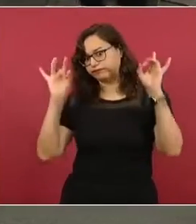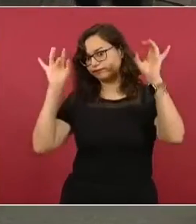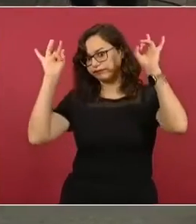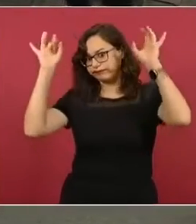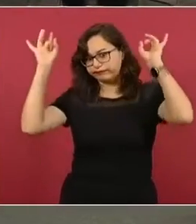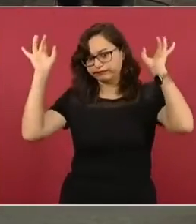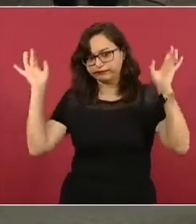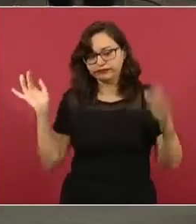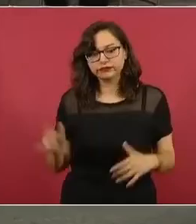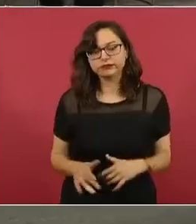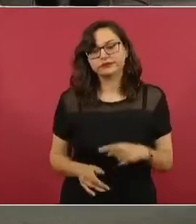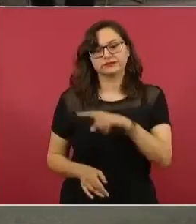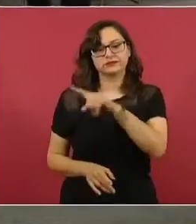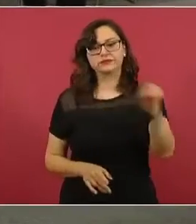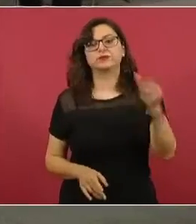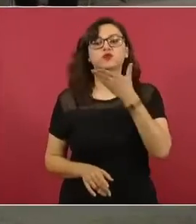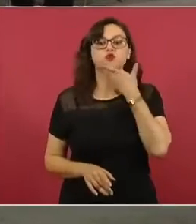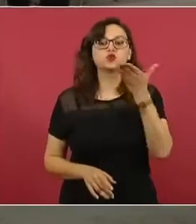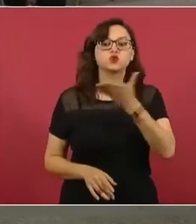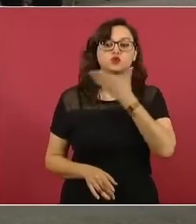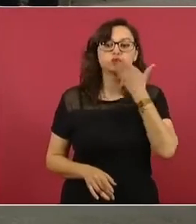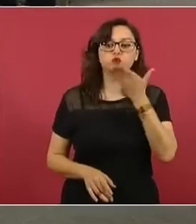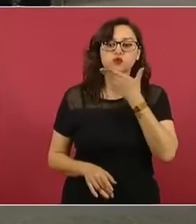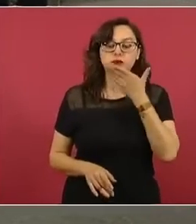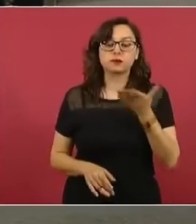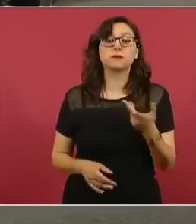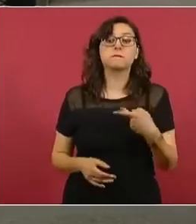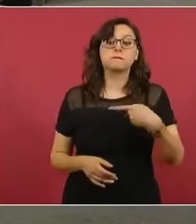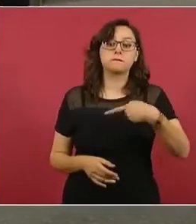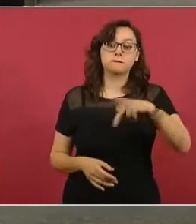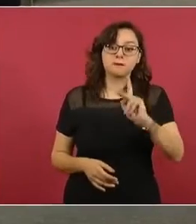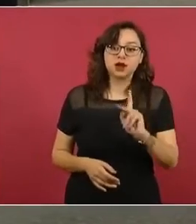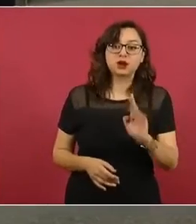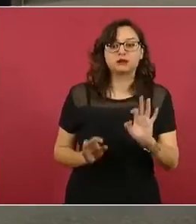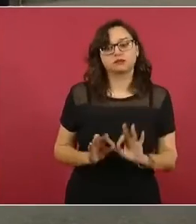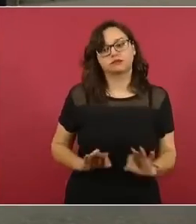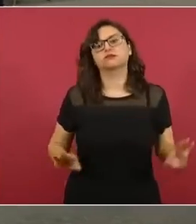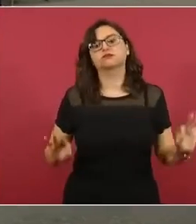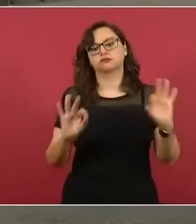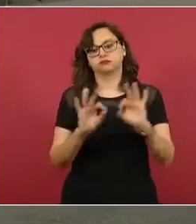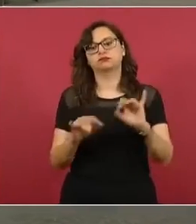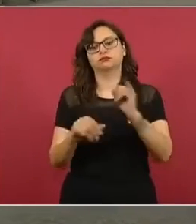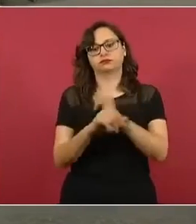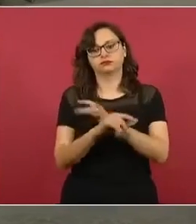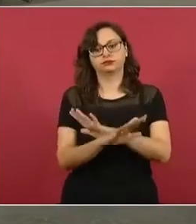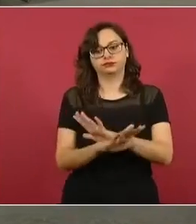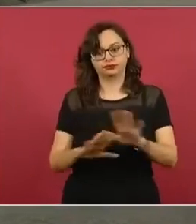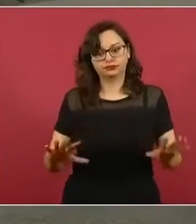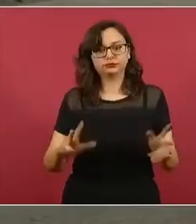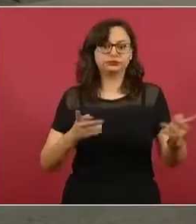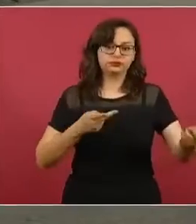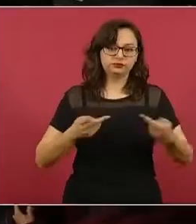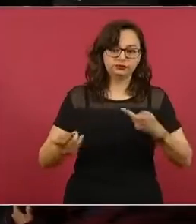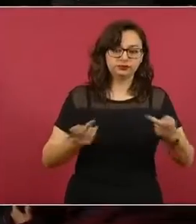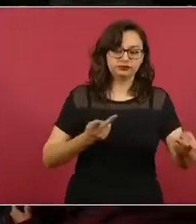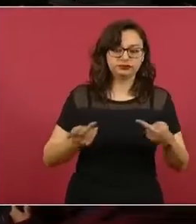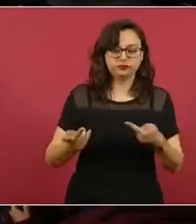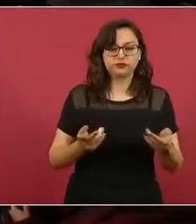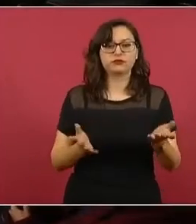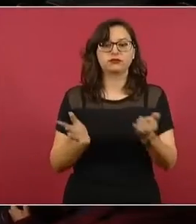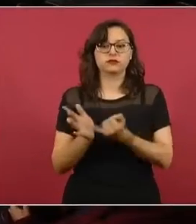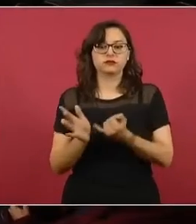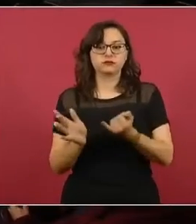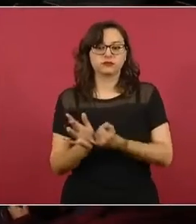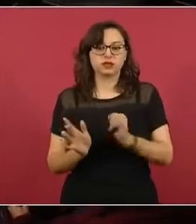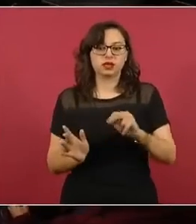mañanera, pero esto era muy importante, dar a conocer al pueblo de México este plan para enfrentar la